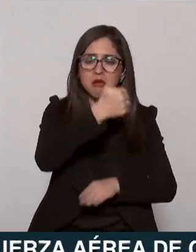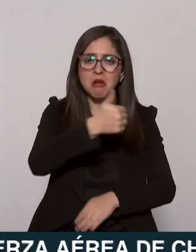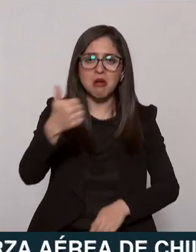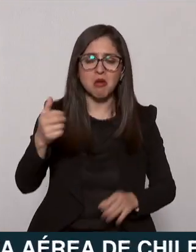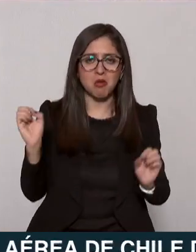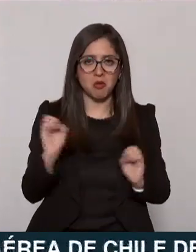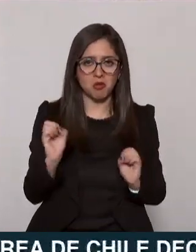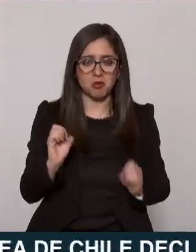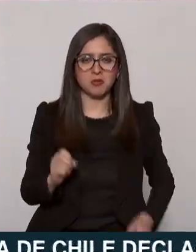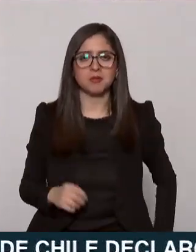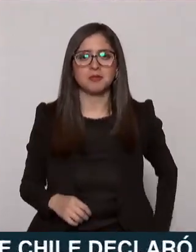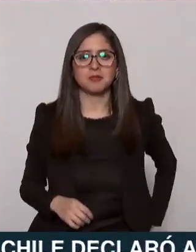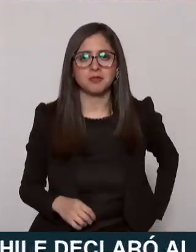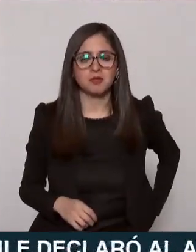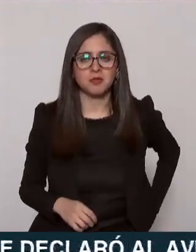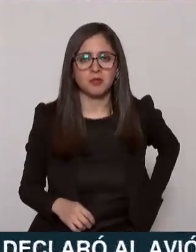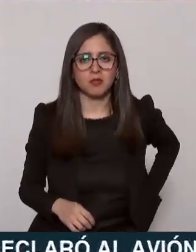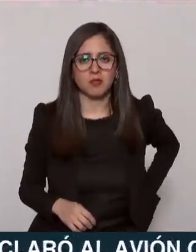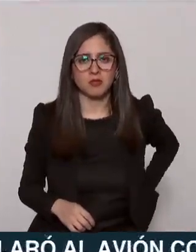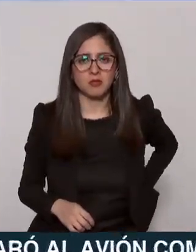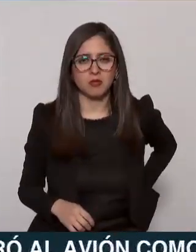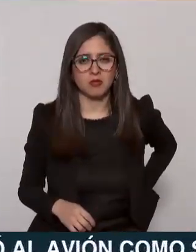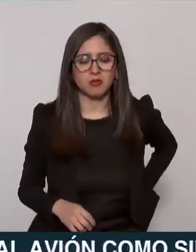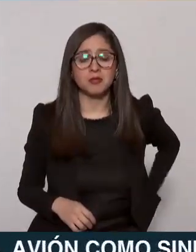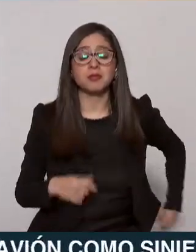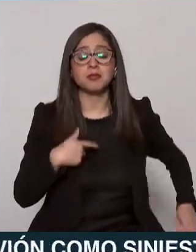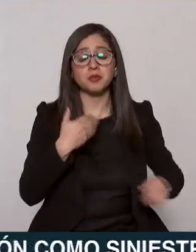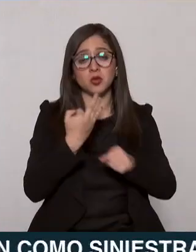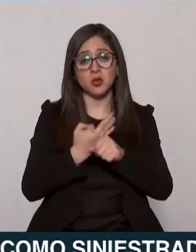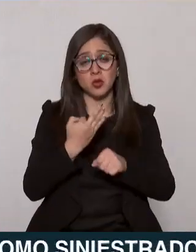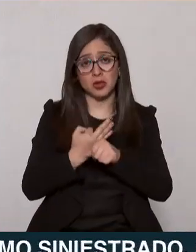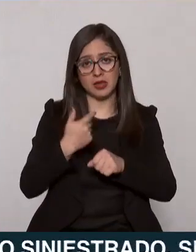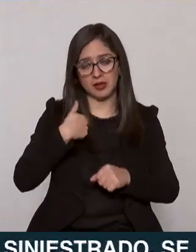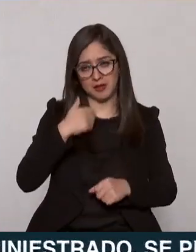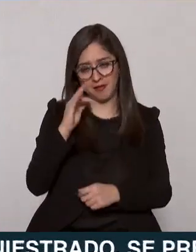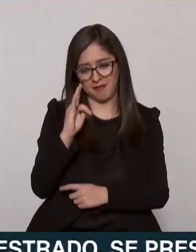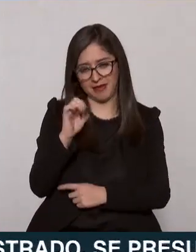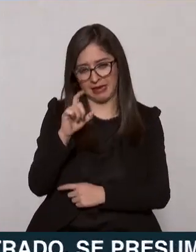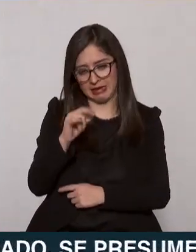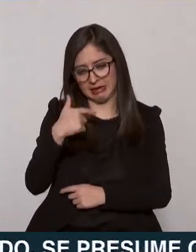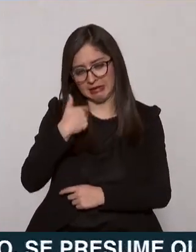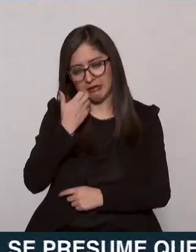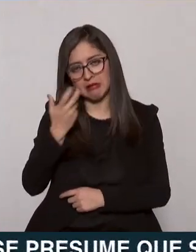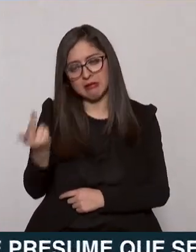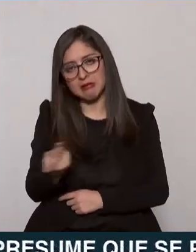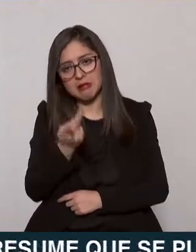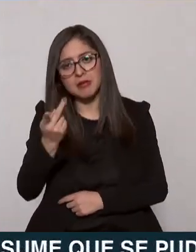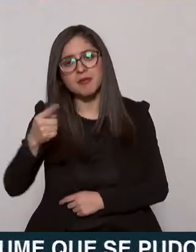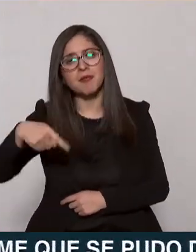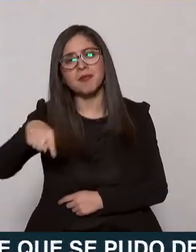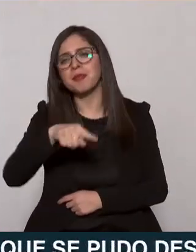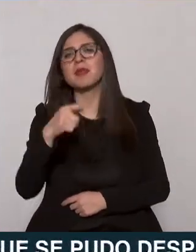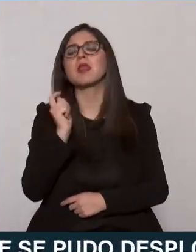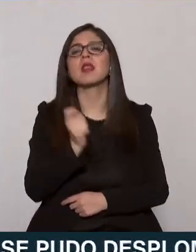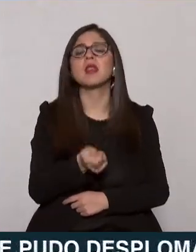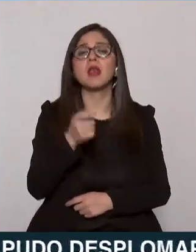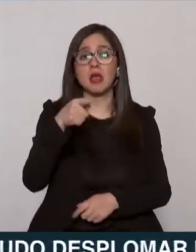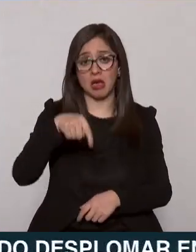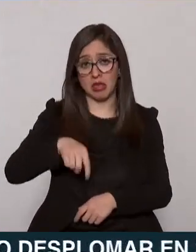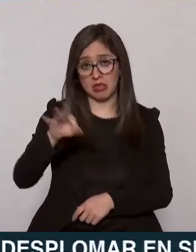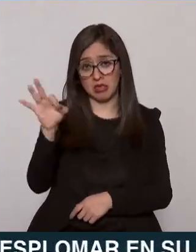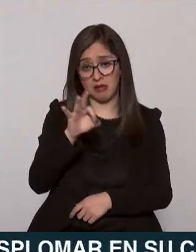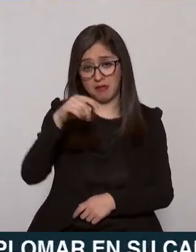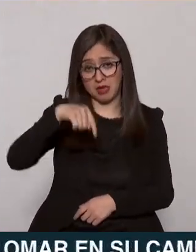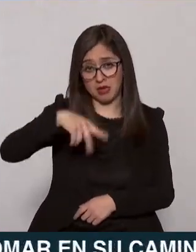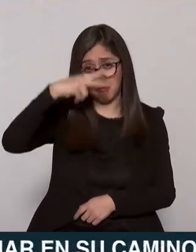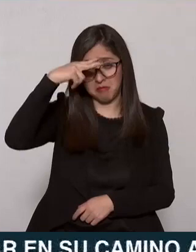noches, le saluda Feli Carnaya y preguntarle rápidamente, en este proceso contra Genaro García Luna, ¿será en nuestro país, será